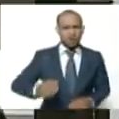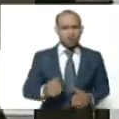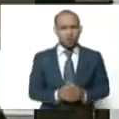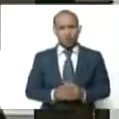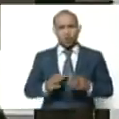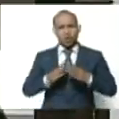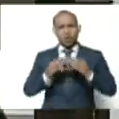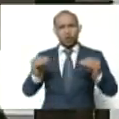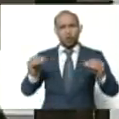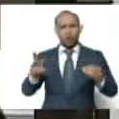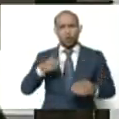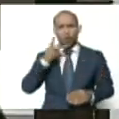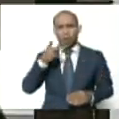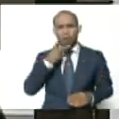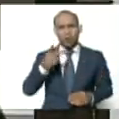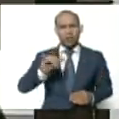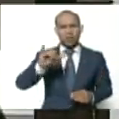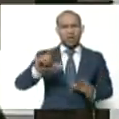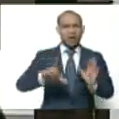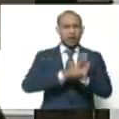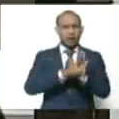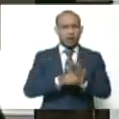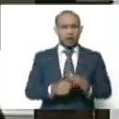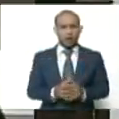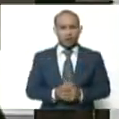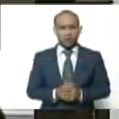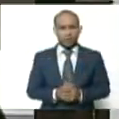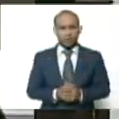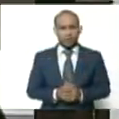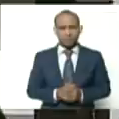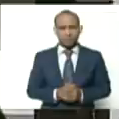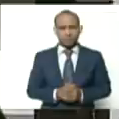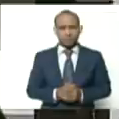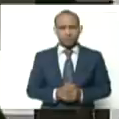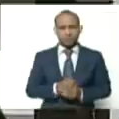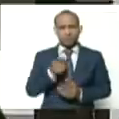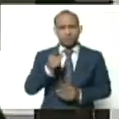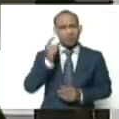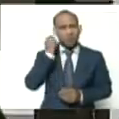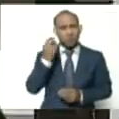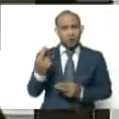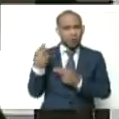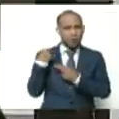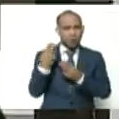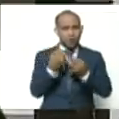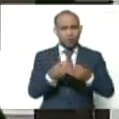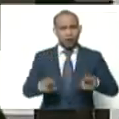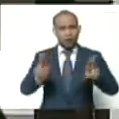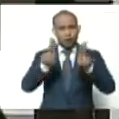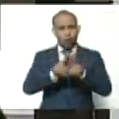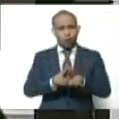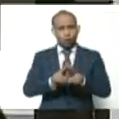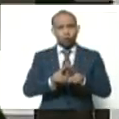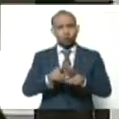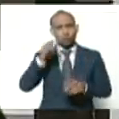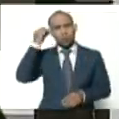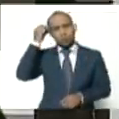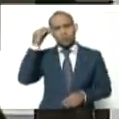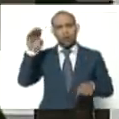política criminal, como bien la describió la relatora especial